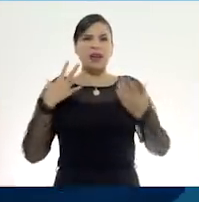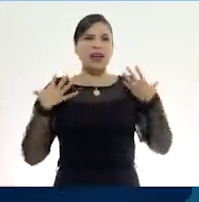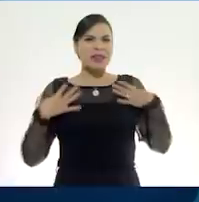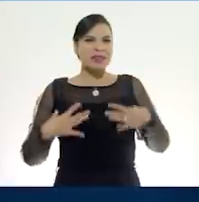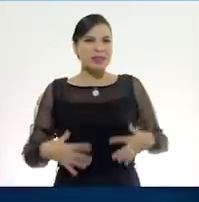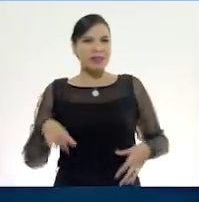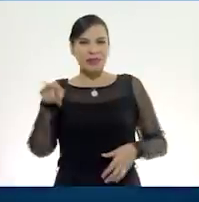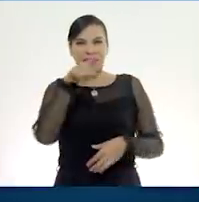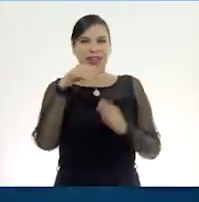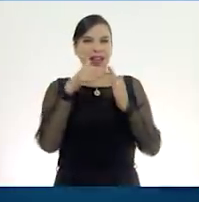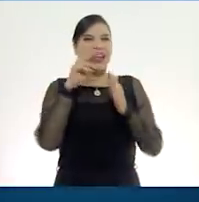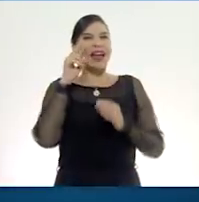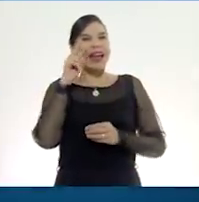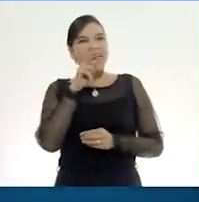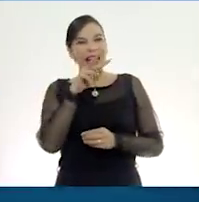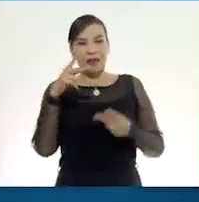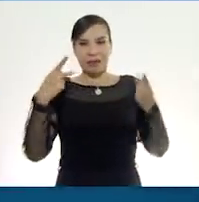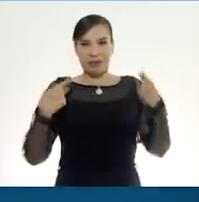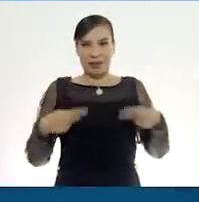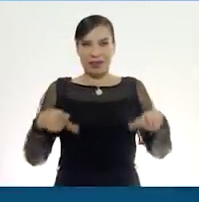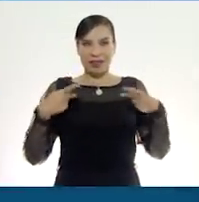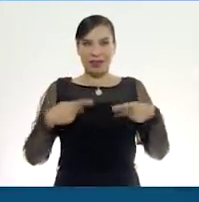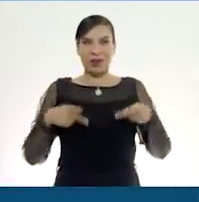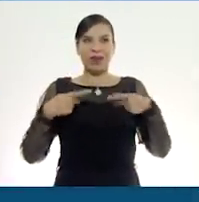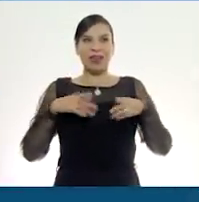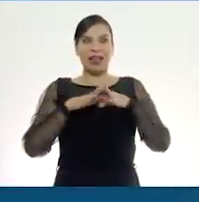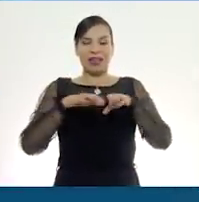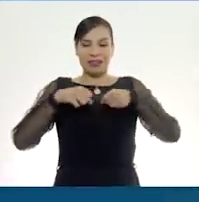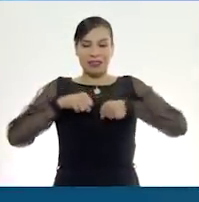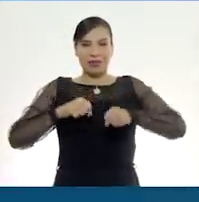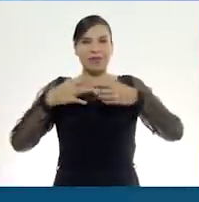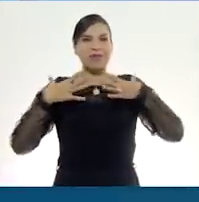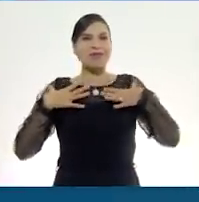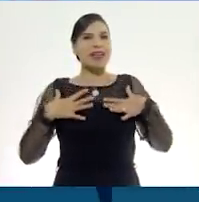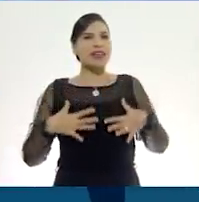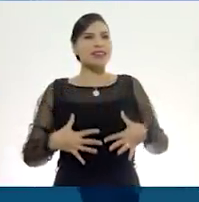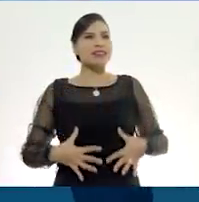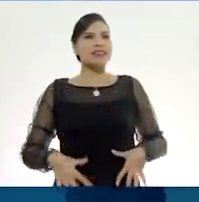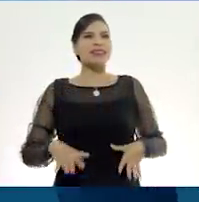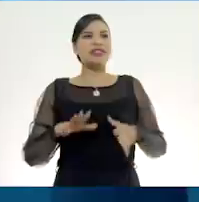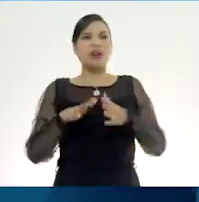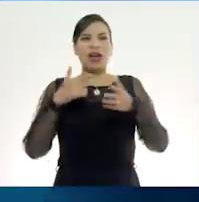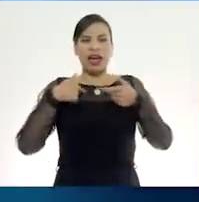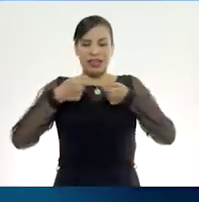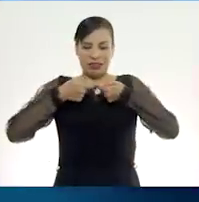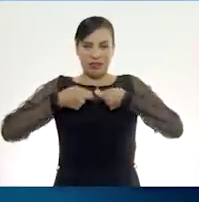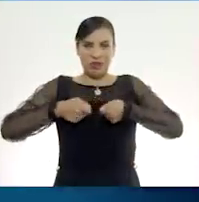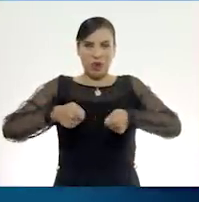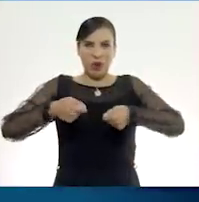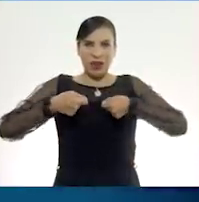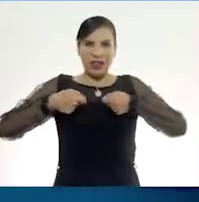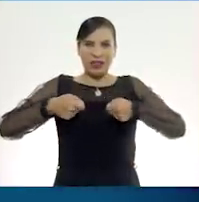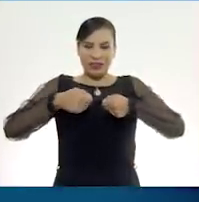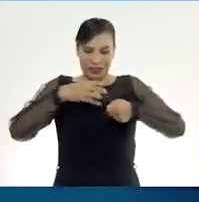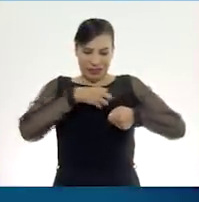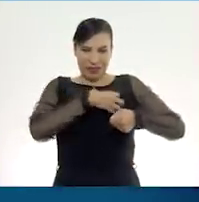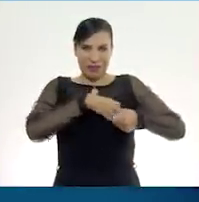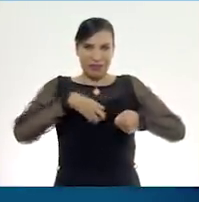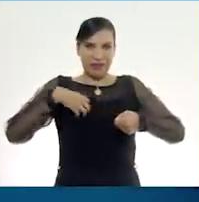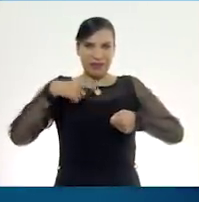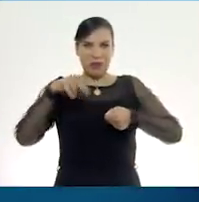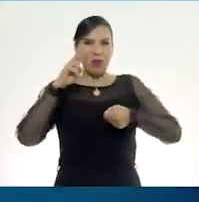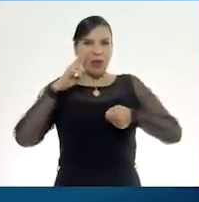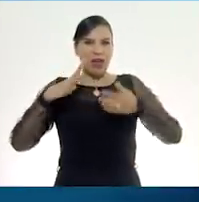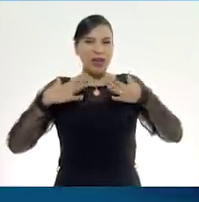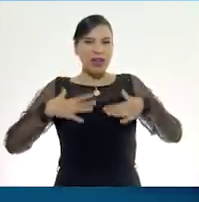fijaron, estudiantes en casa, la persona que estaba moliendo el maíz tenía un vestido que estaba bordado. Está bordado. ¿Han visto